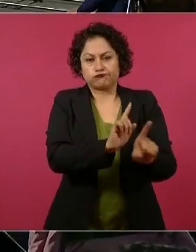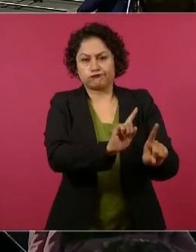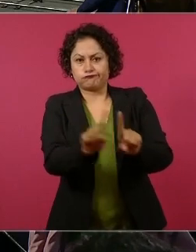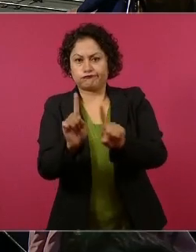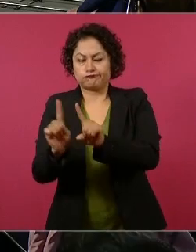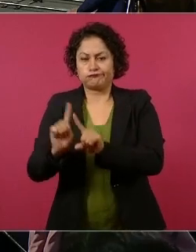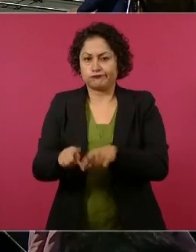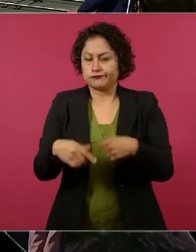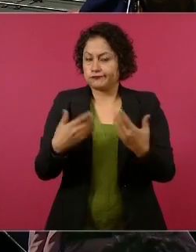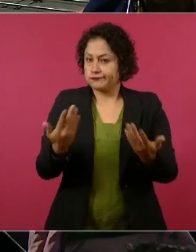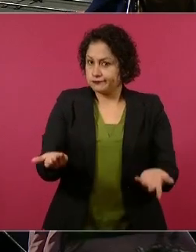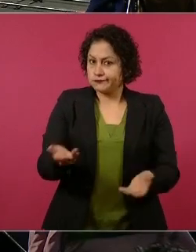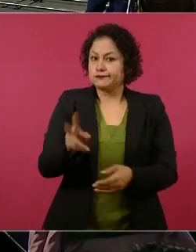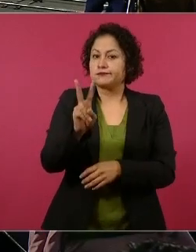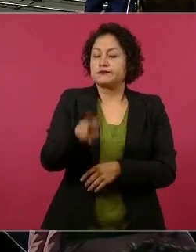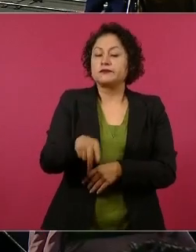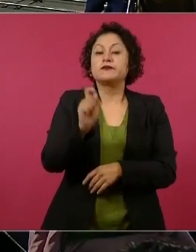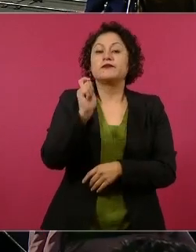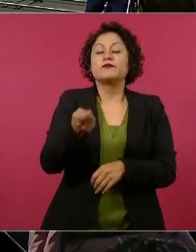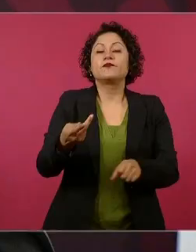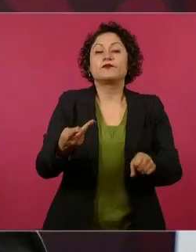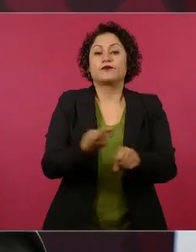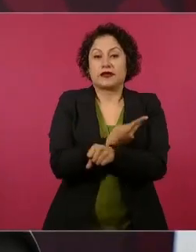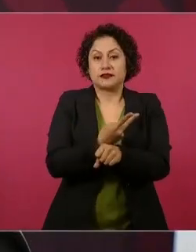la mayoría de los beneficiados